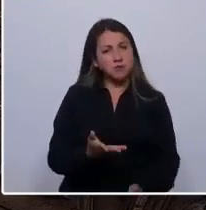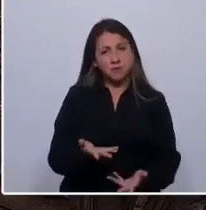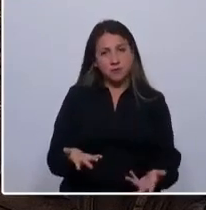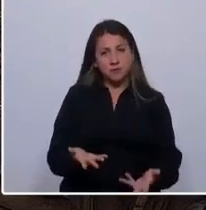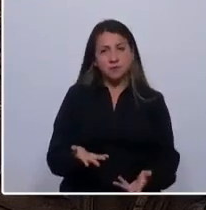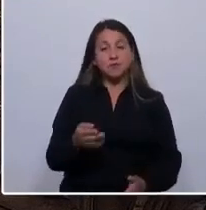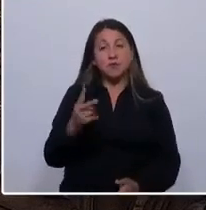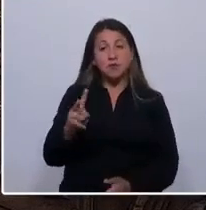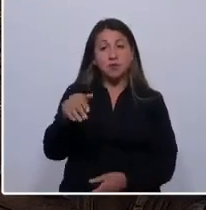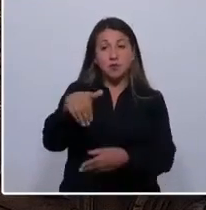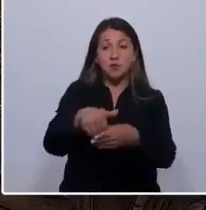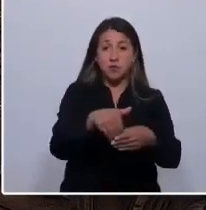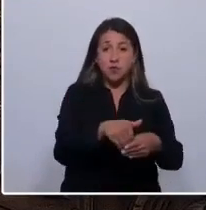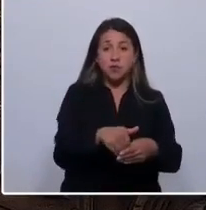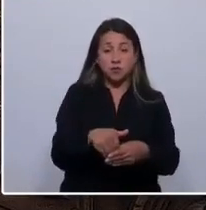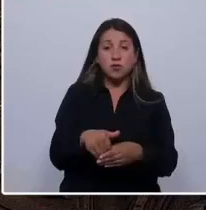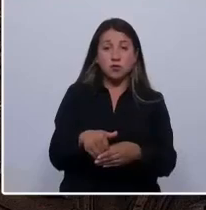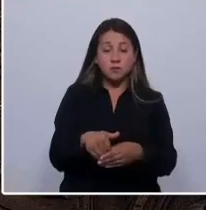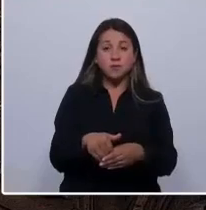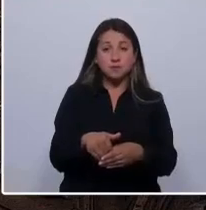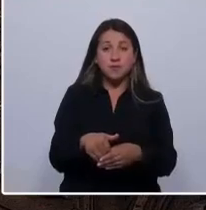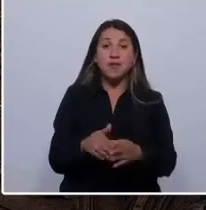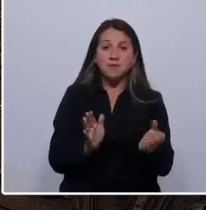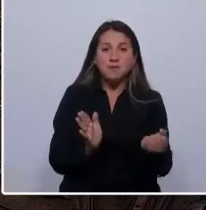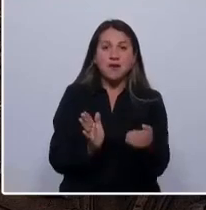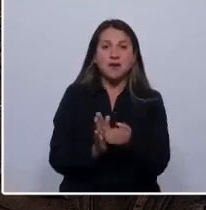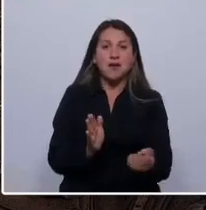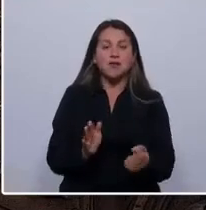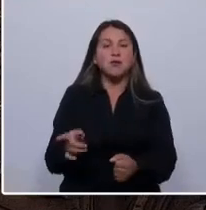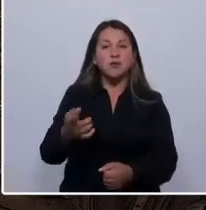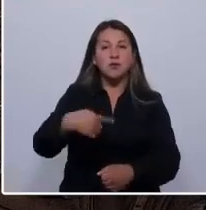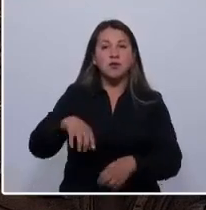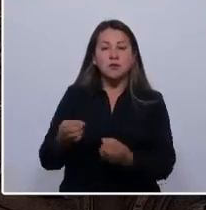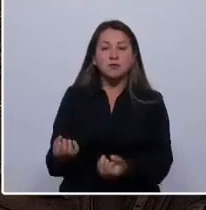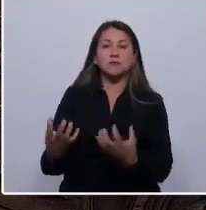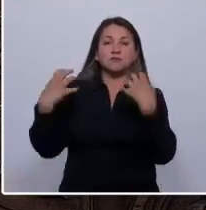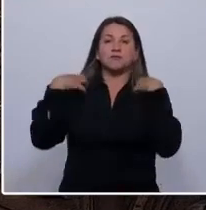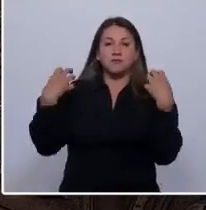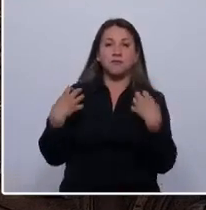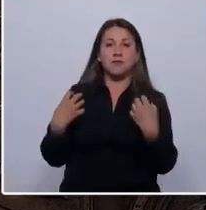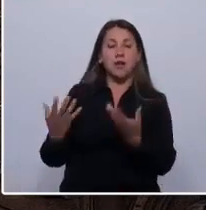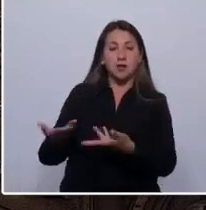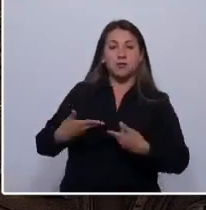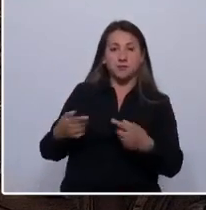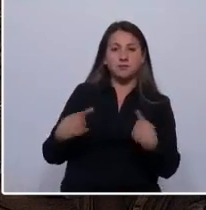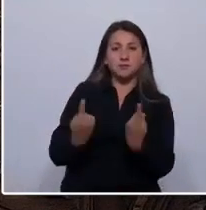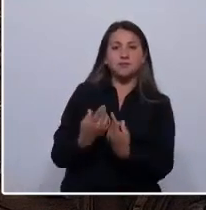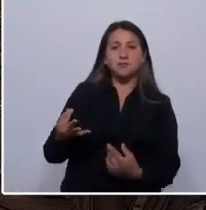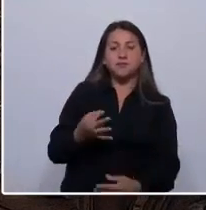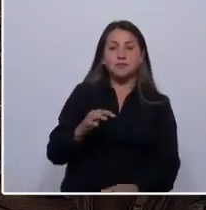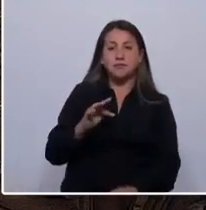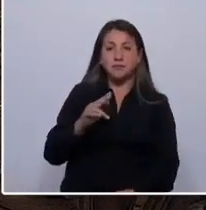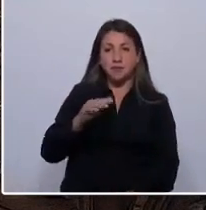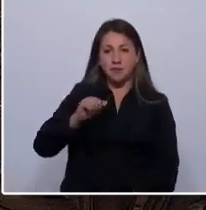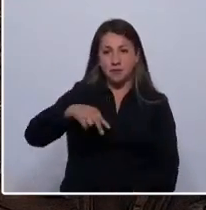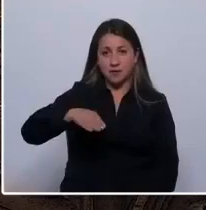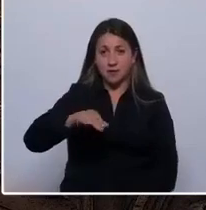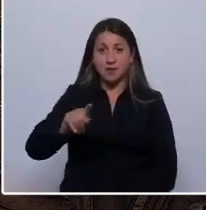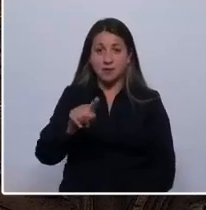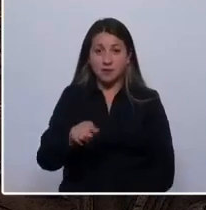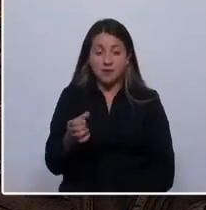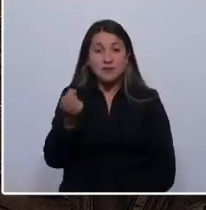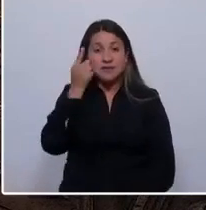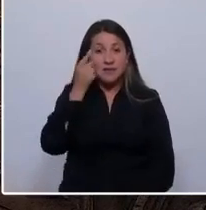Sus votos son las huellas que usted dejó en nosotros, me dijo Francisca, al saber que